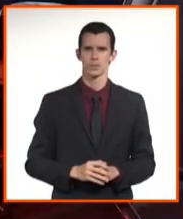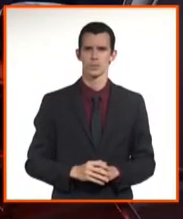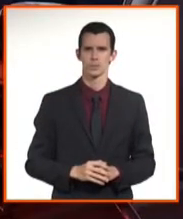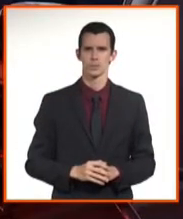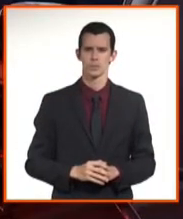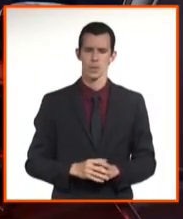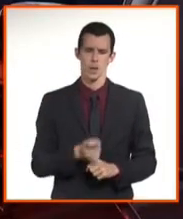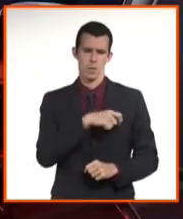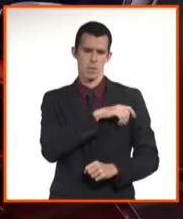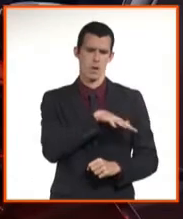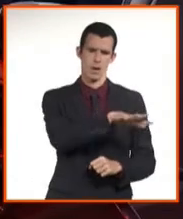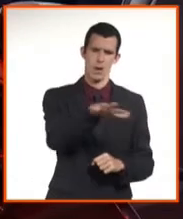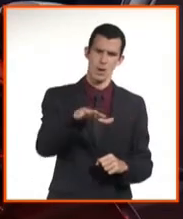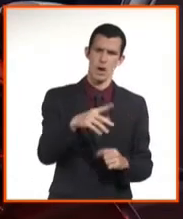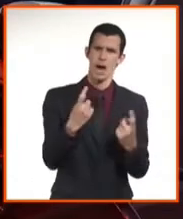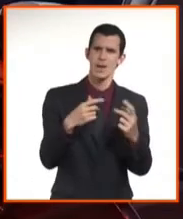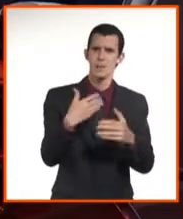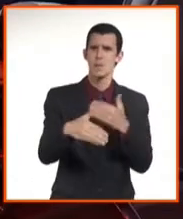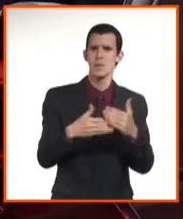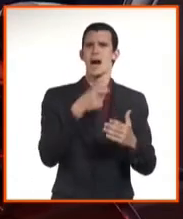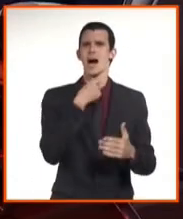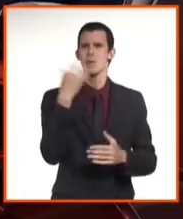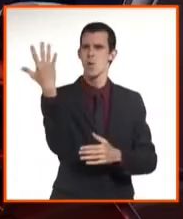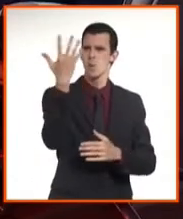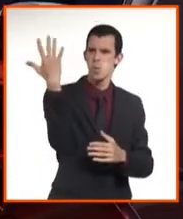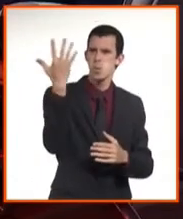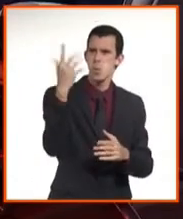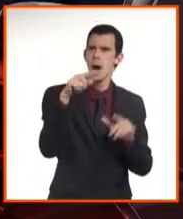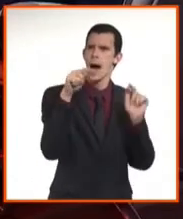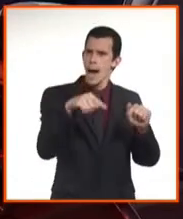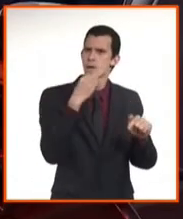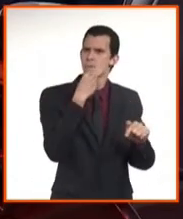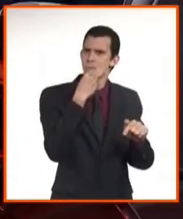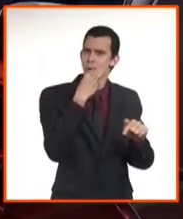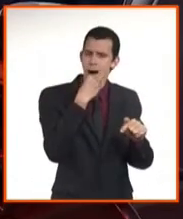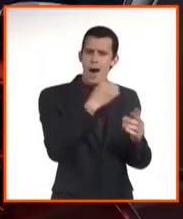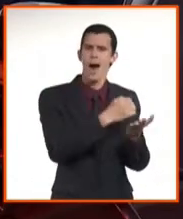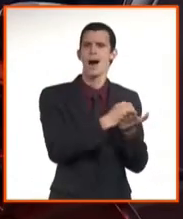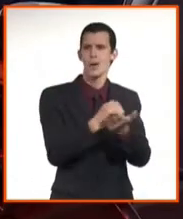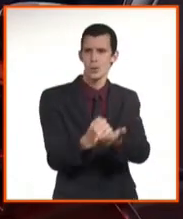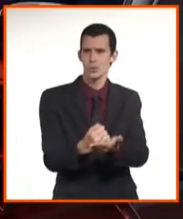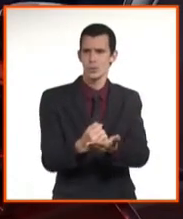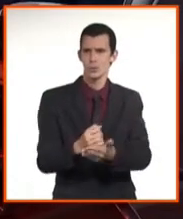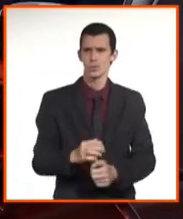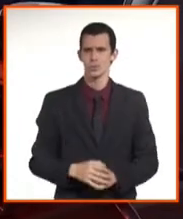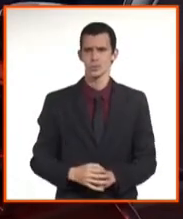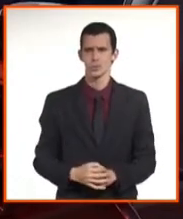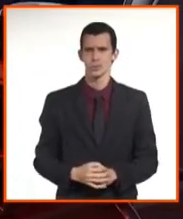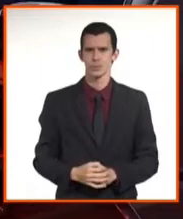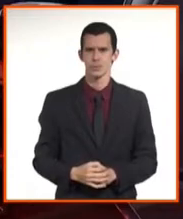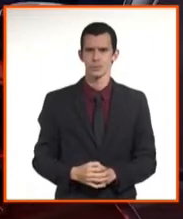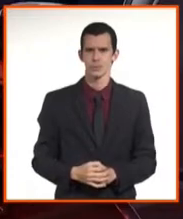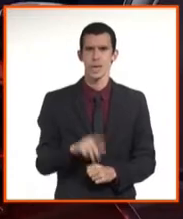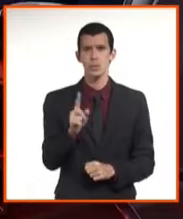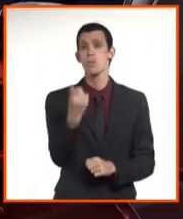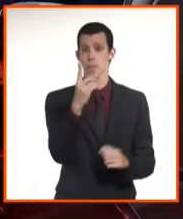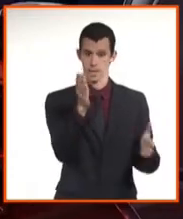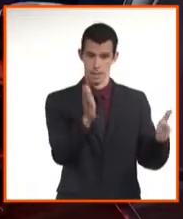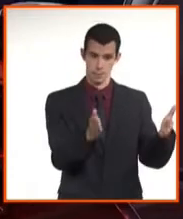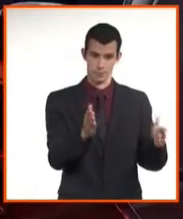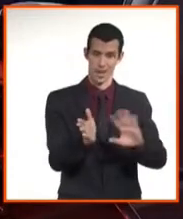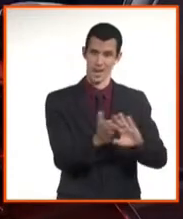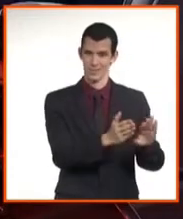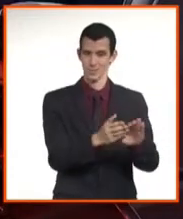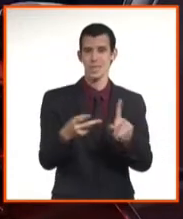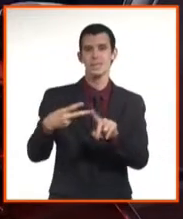la economía ante eventos meteorológicos o contingencias del sistema. Como una segunda etapa, se crea, es decir, se ejecuta